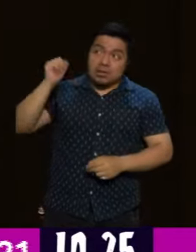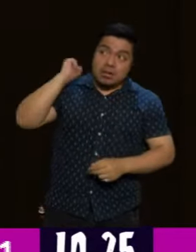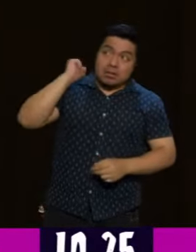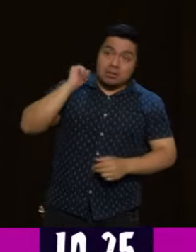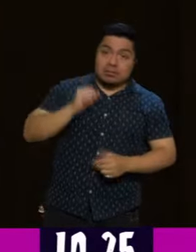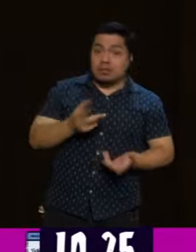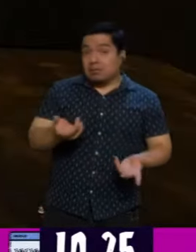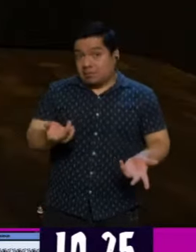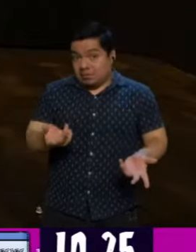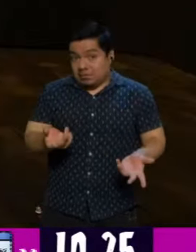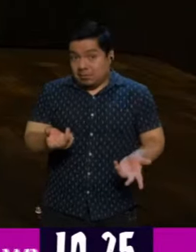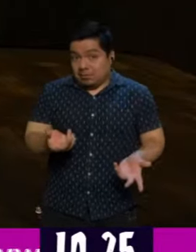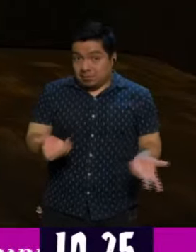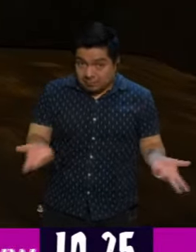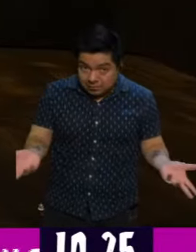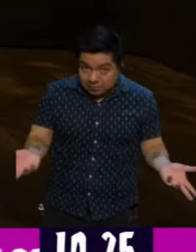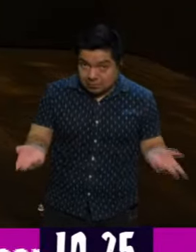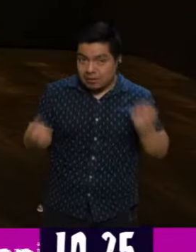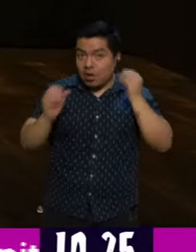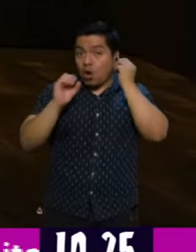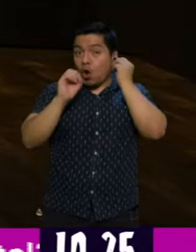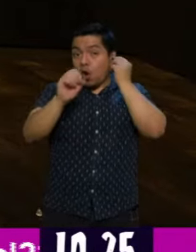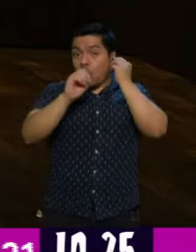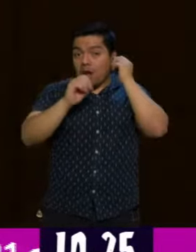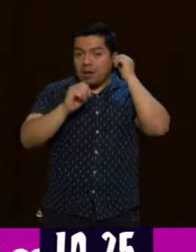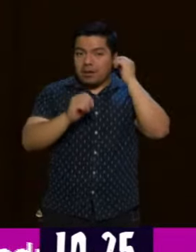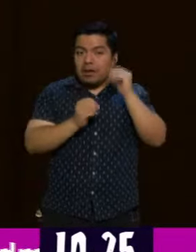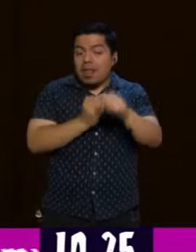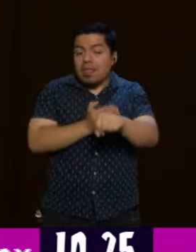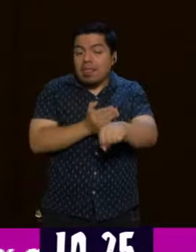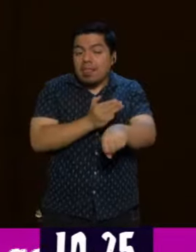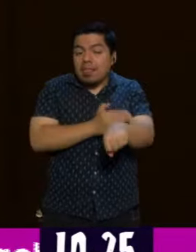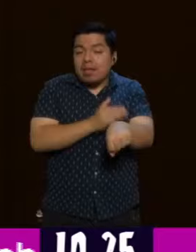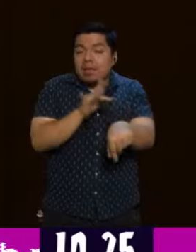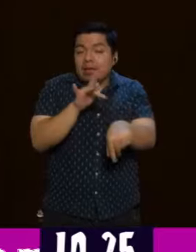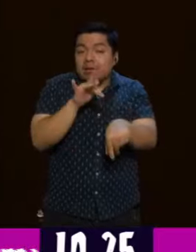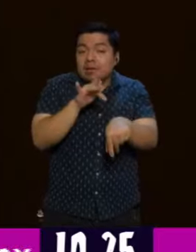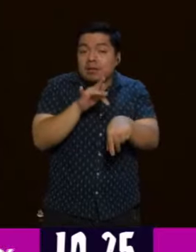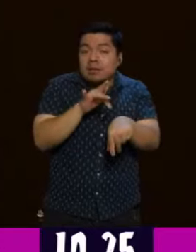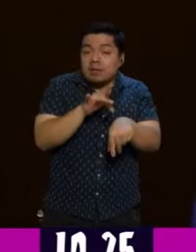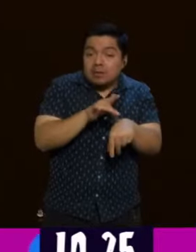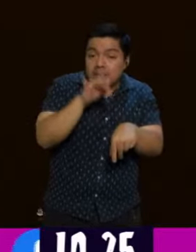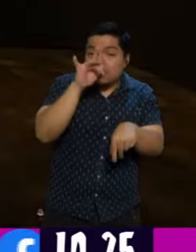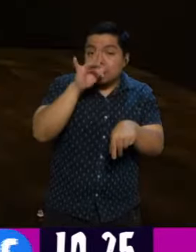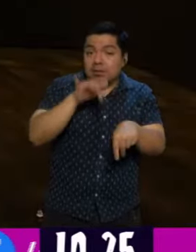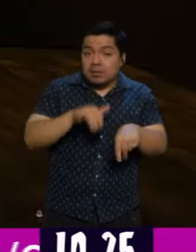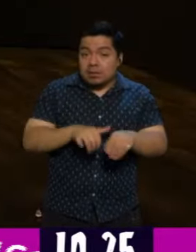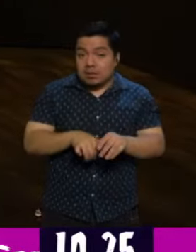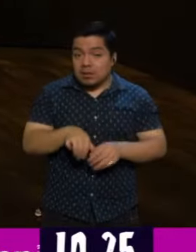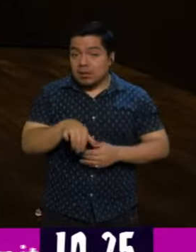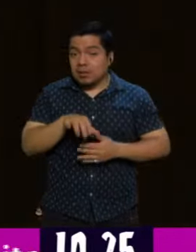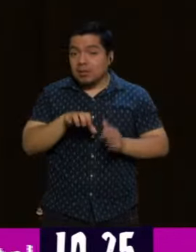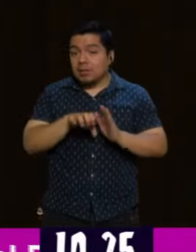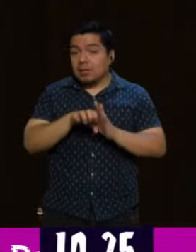No. ¿O y tocar madera? Si digo, serpiente.